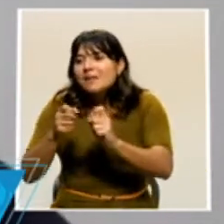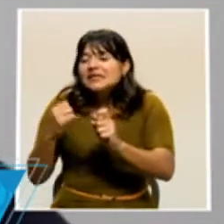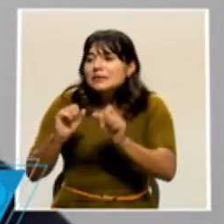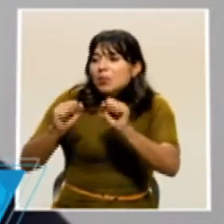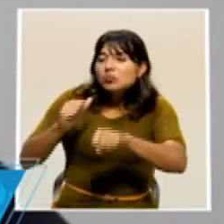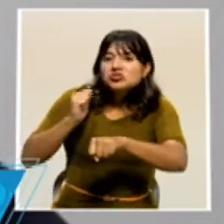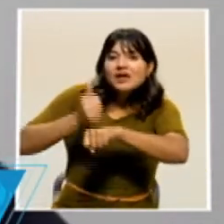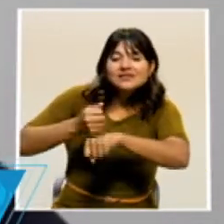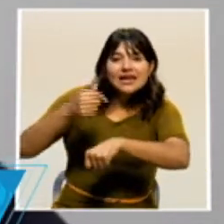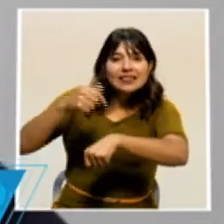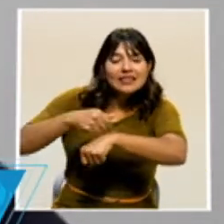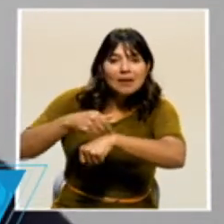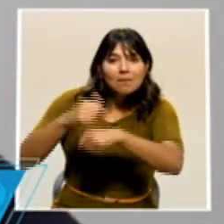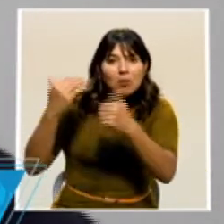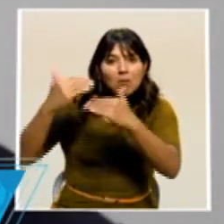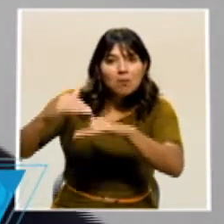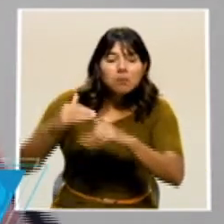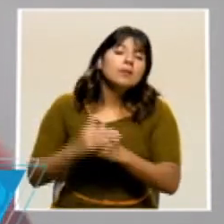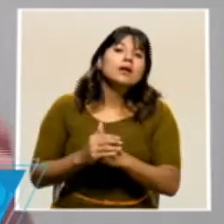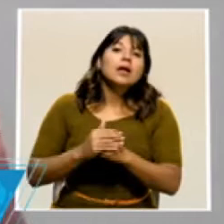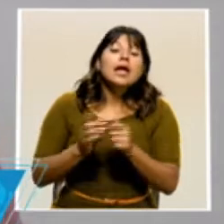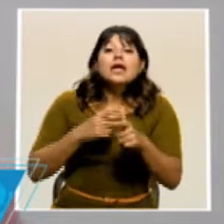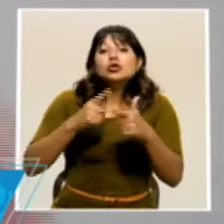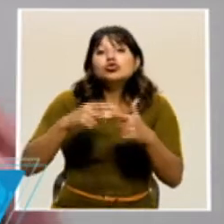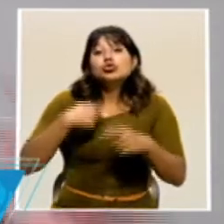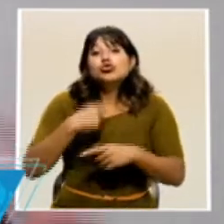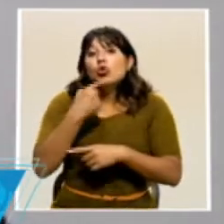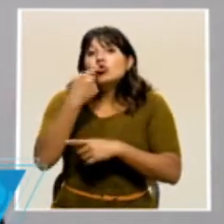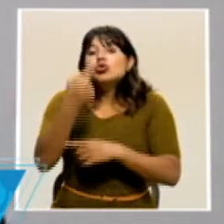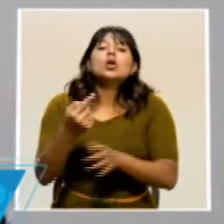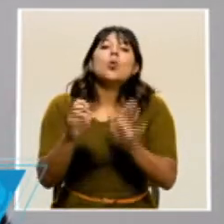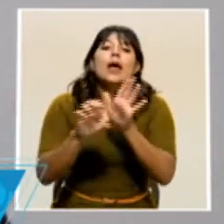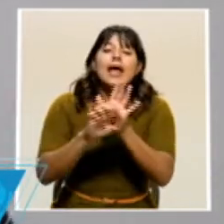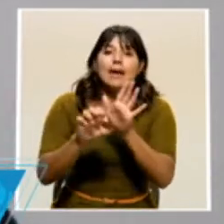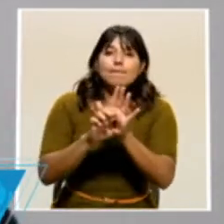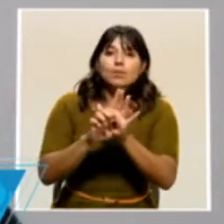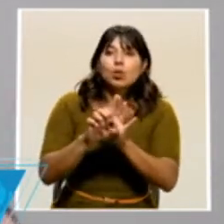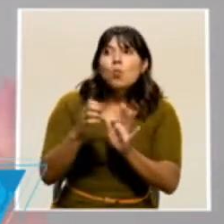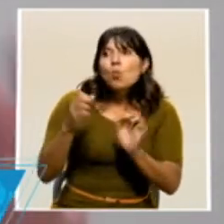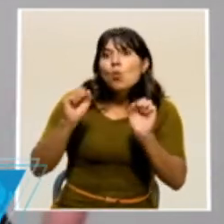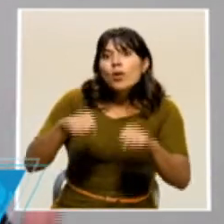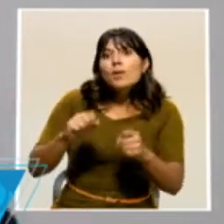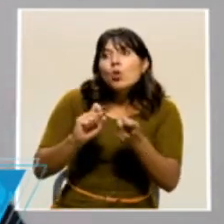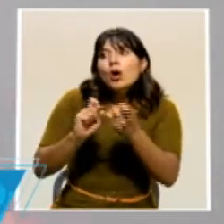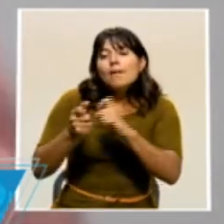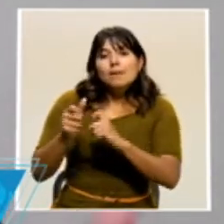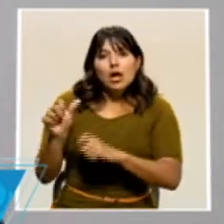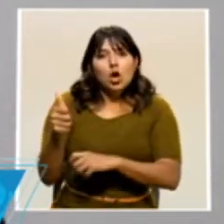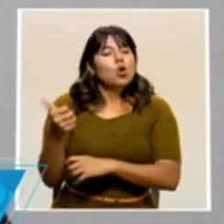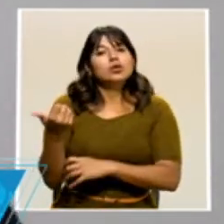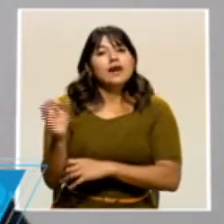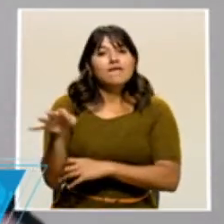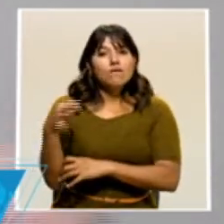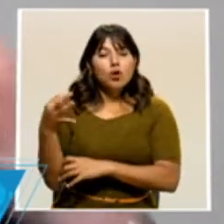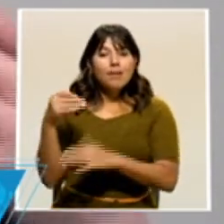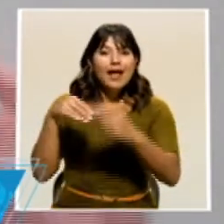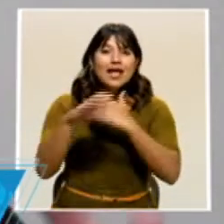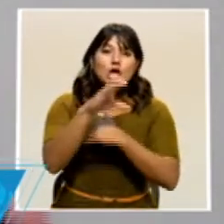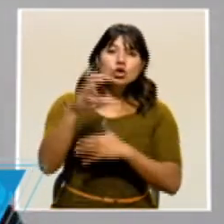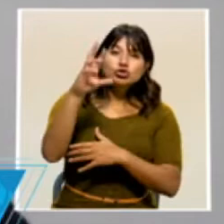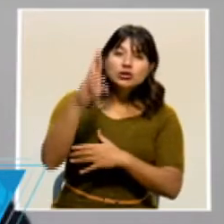Y aquí yo pongo el ejemplo de que tenemos otros determinantes de cambio. En nuestro país y en el mundo se viven